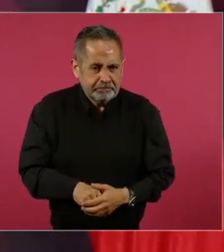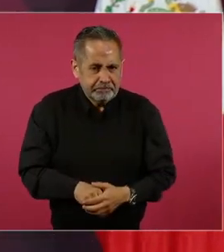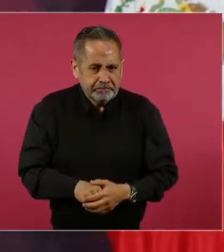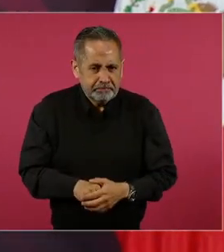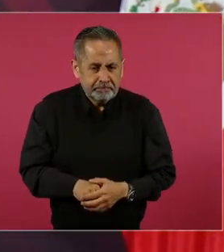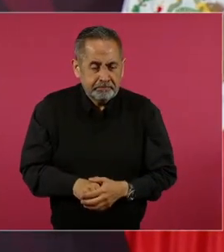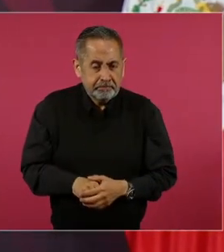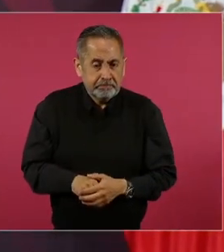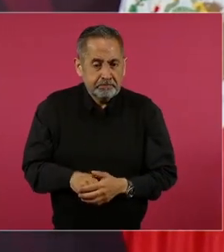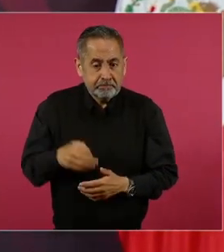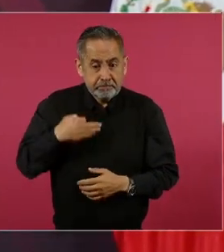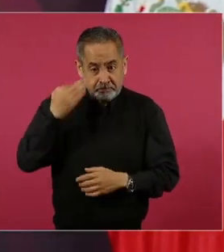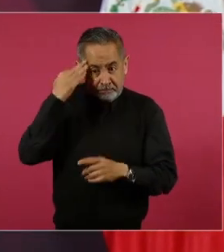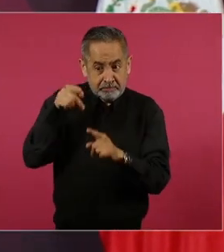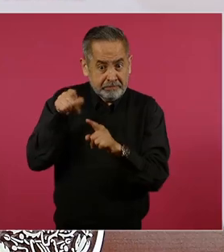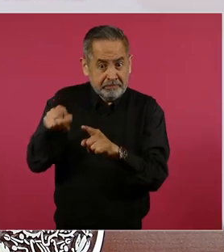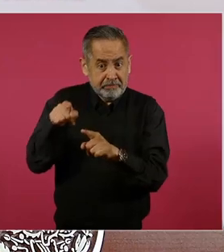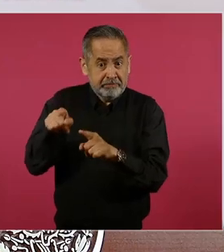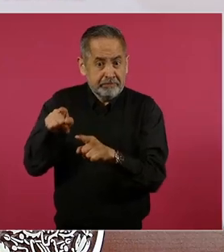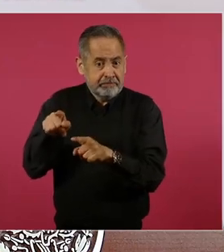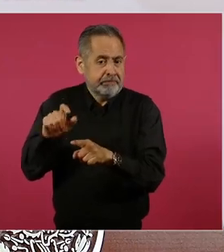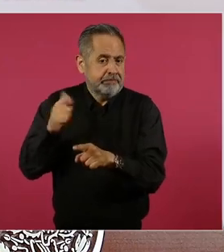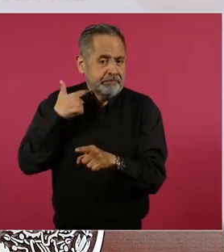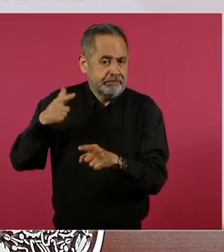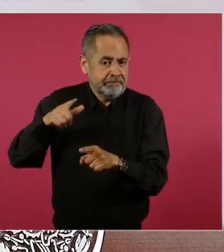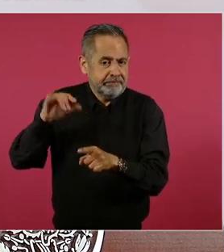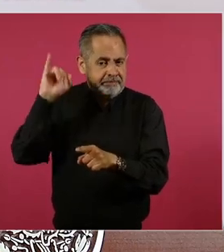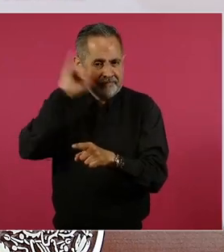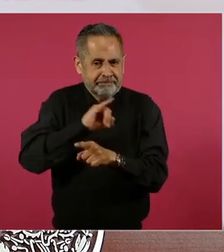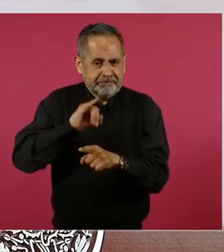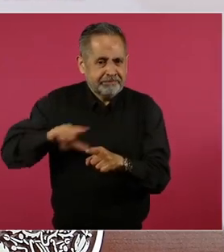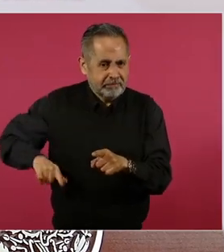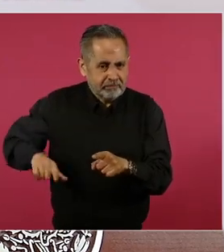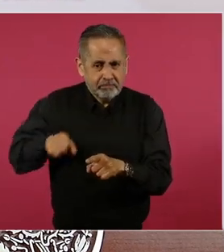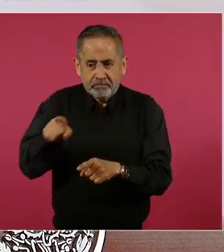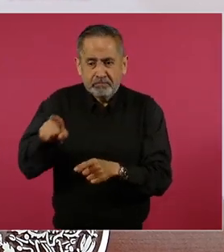durante todo el tiempo que ella fue jefa de gobierno, todos los lunes